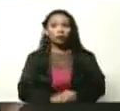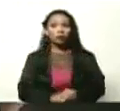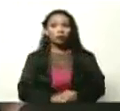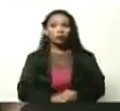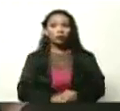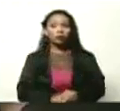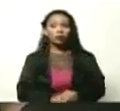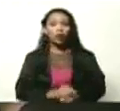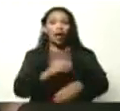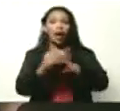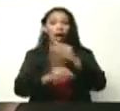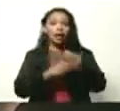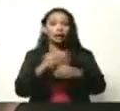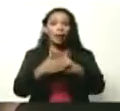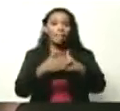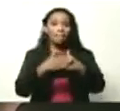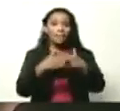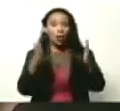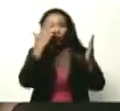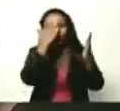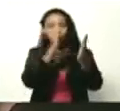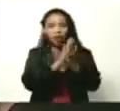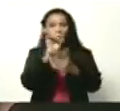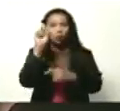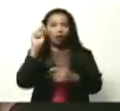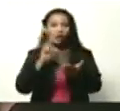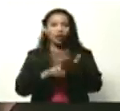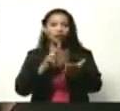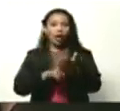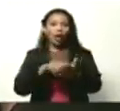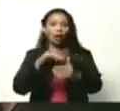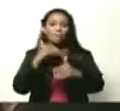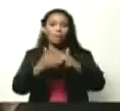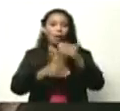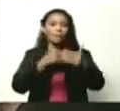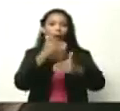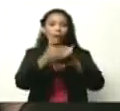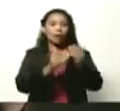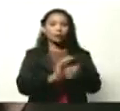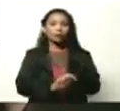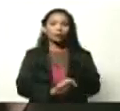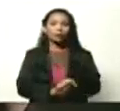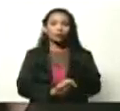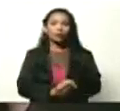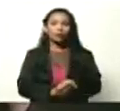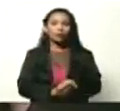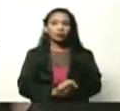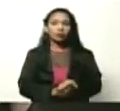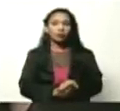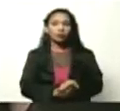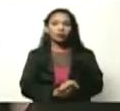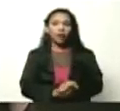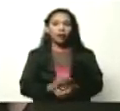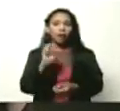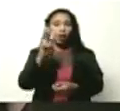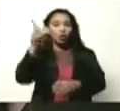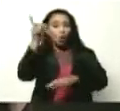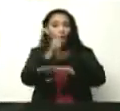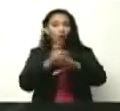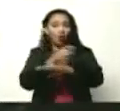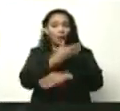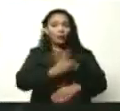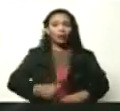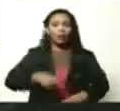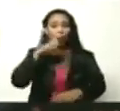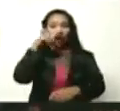daba el prólogo para la apertura de la frontera. Hoy una realidad, creo que un paso extraordinario entre ambos gobiernos, el presidente Nicolás